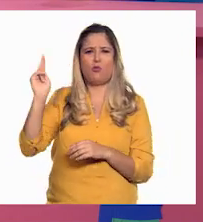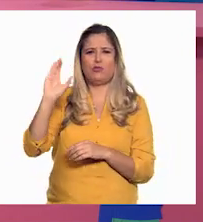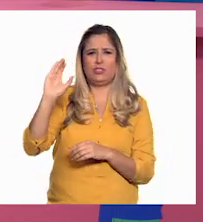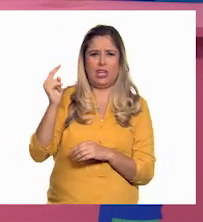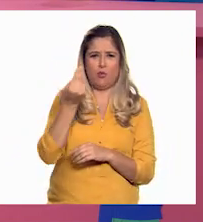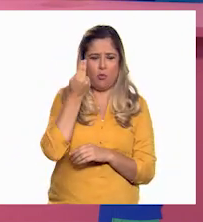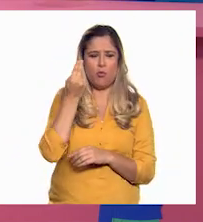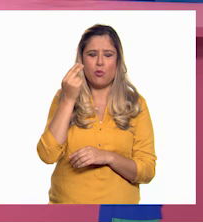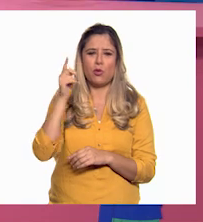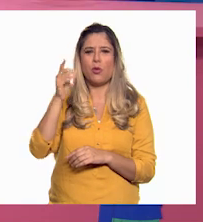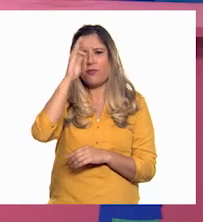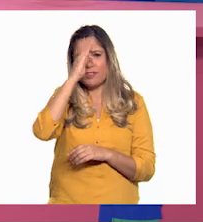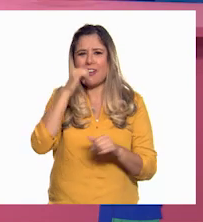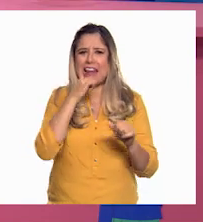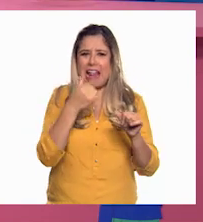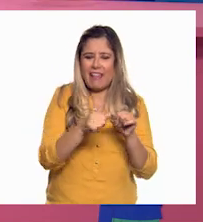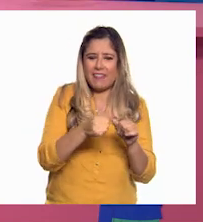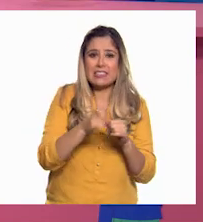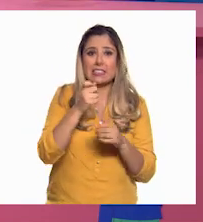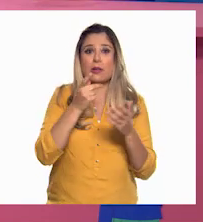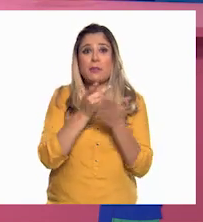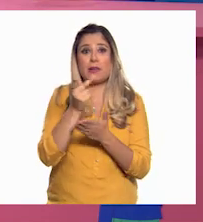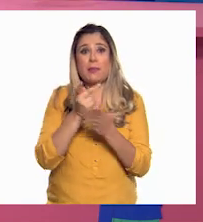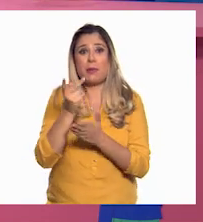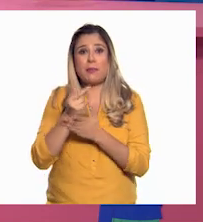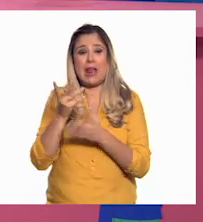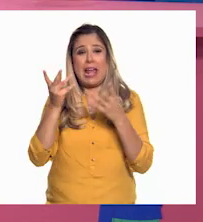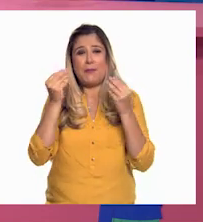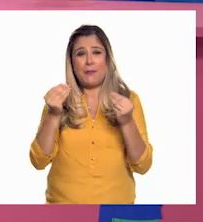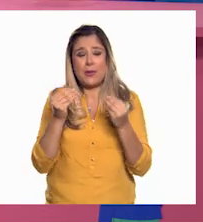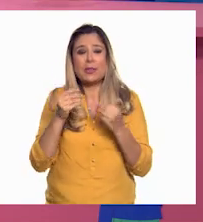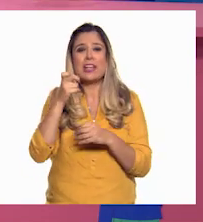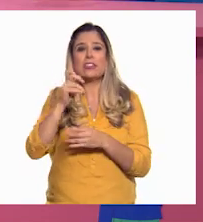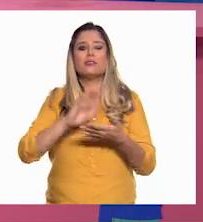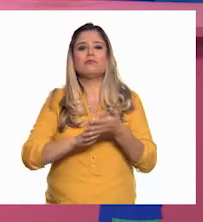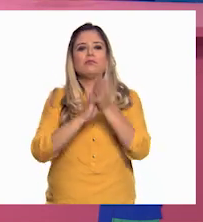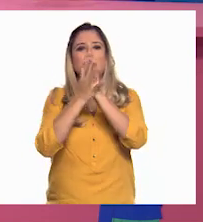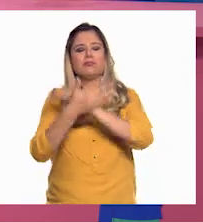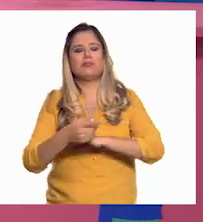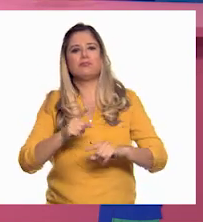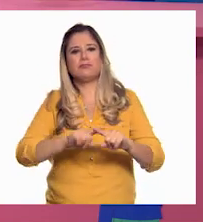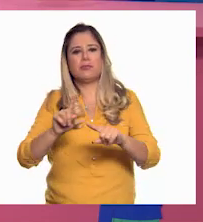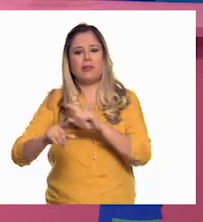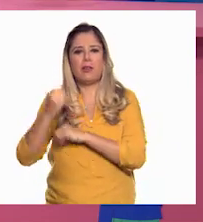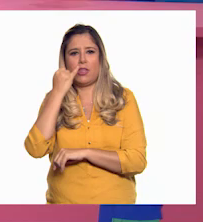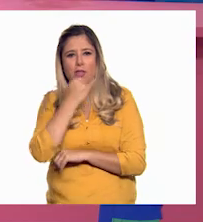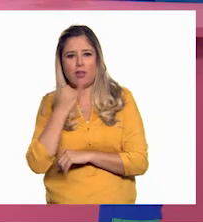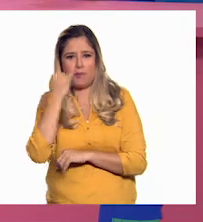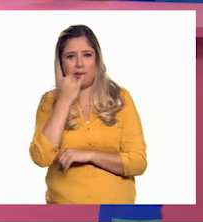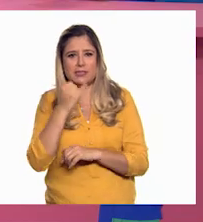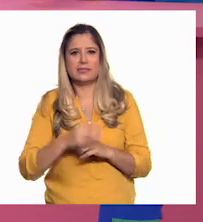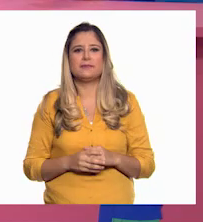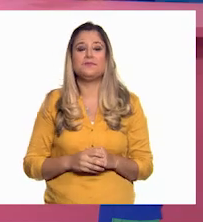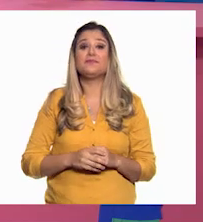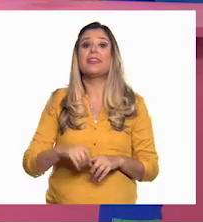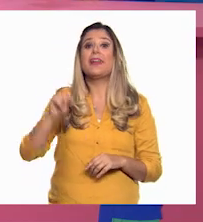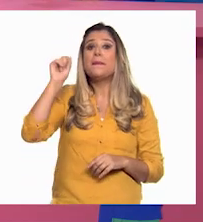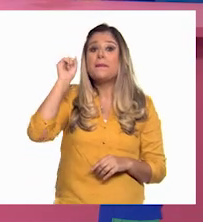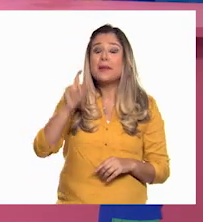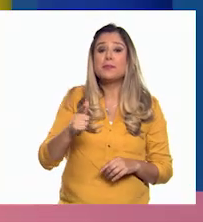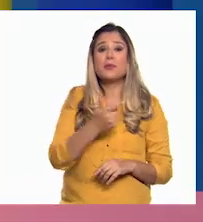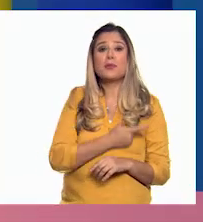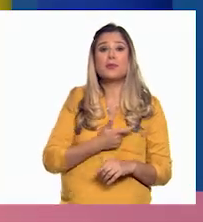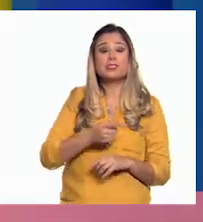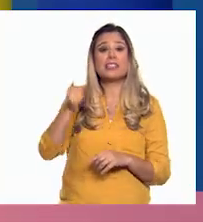que también ha recibido varios premios por sus obras y que estas han sido traducidas a diferentes idiomas. Sí, y Ajá. también que le